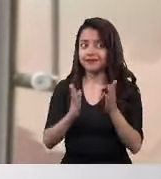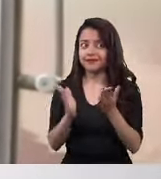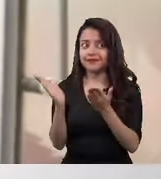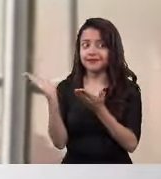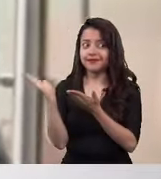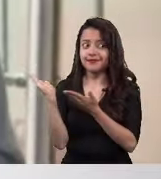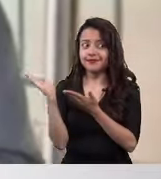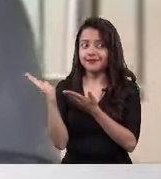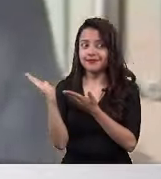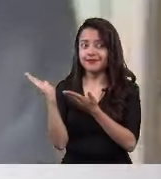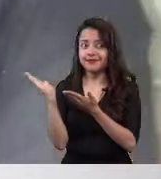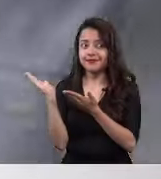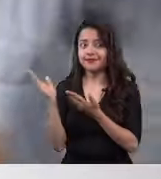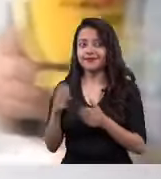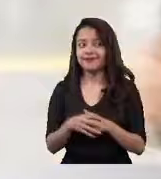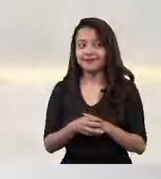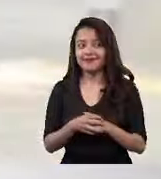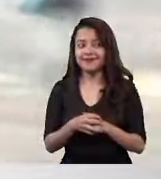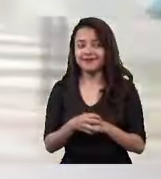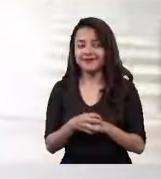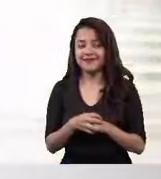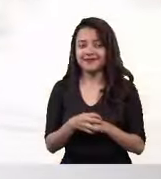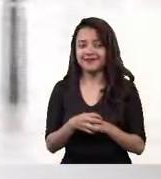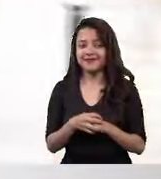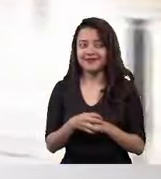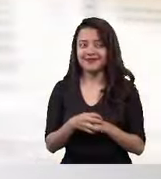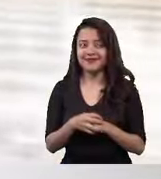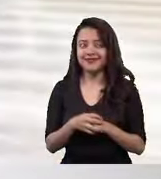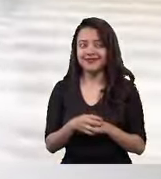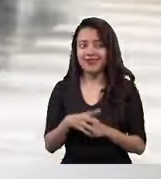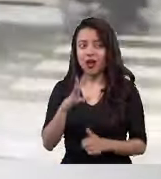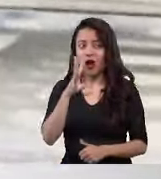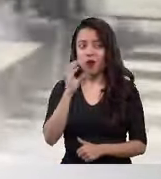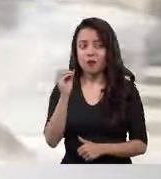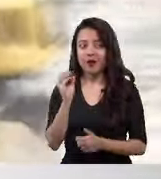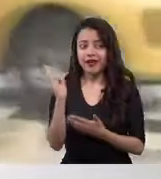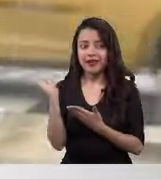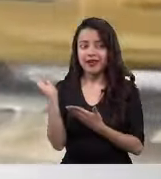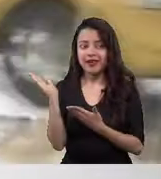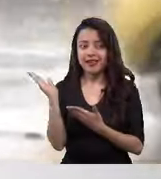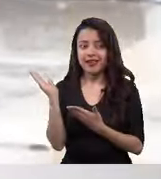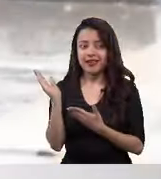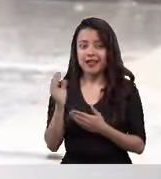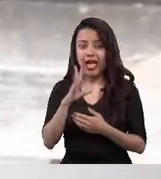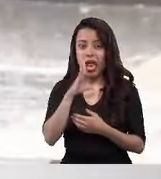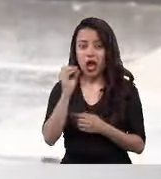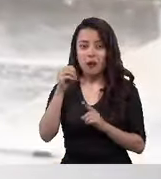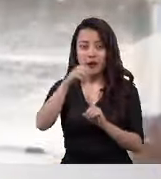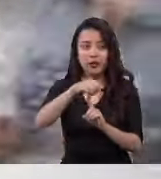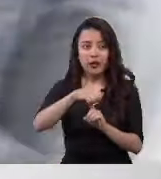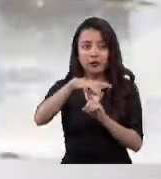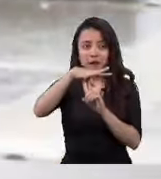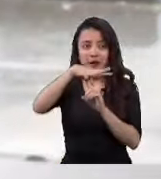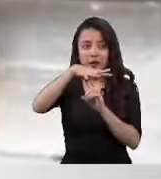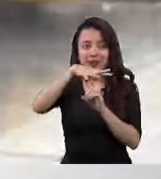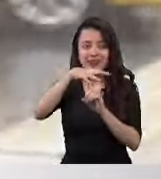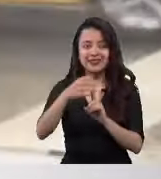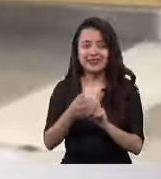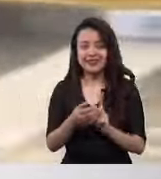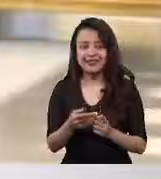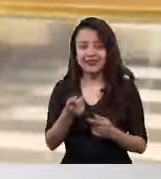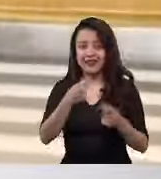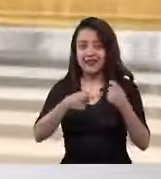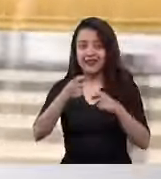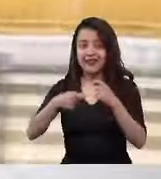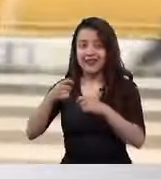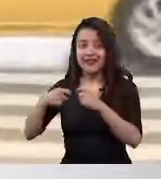programa, esta sección es patrocinada por el hombre de los paraguas aquí en esta avenida Santander,